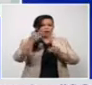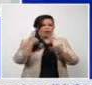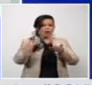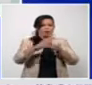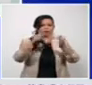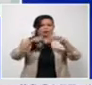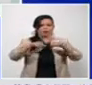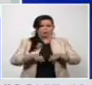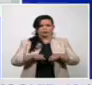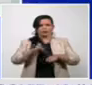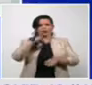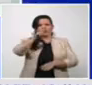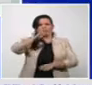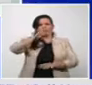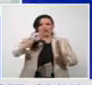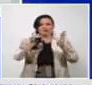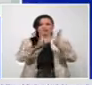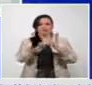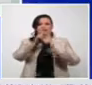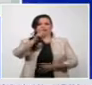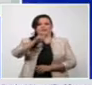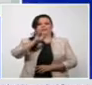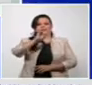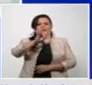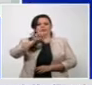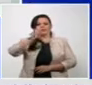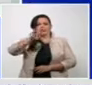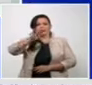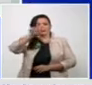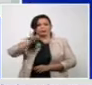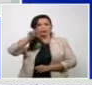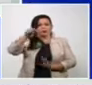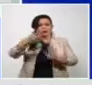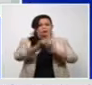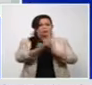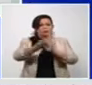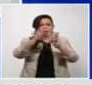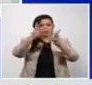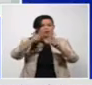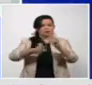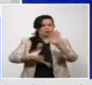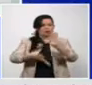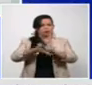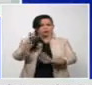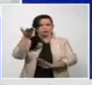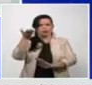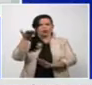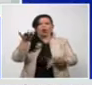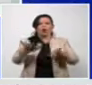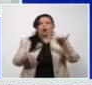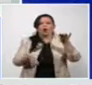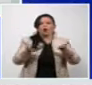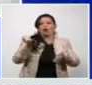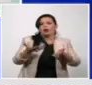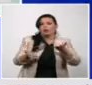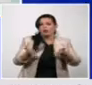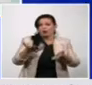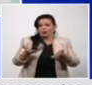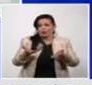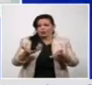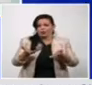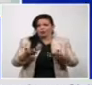casos confirmados, una cifra elevada que, comparado con la más alta que hemos tenido en Cuba, que fue enero